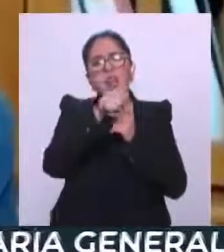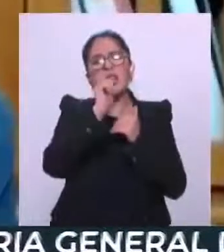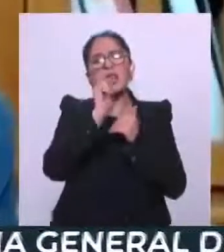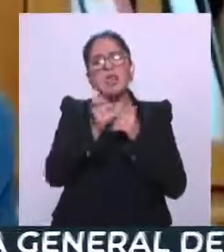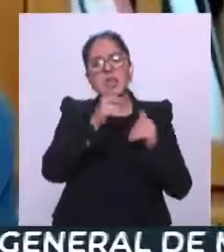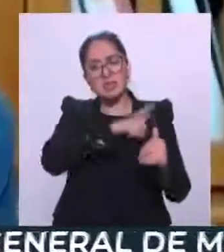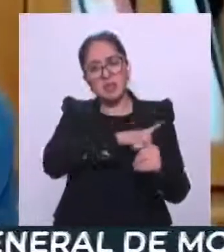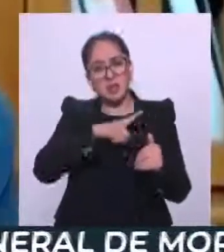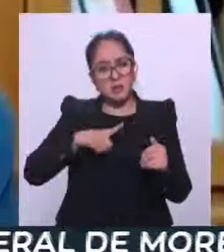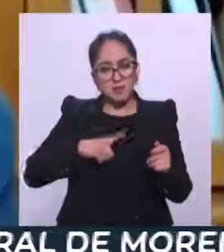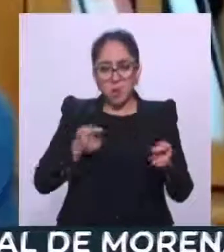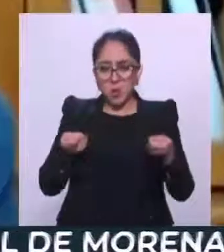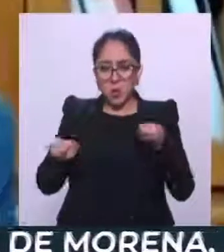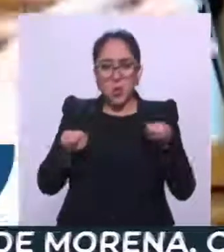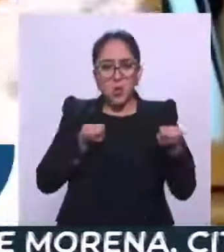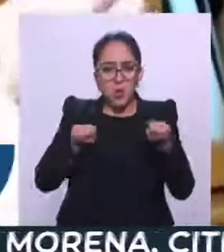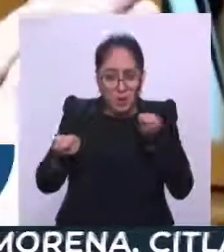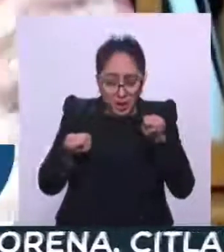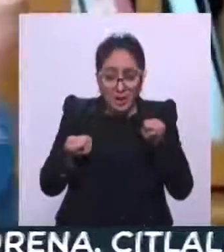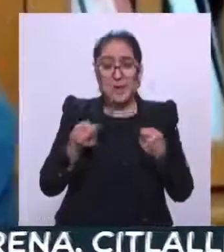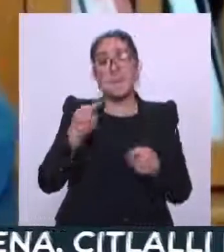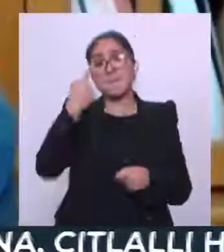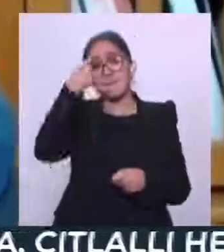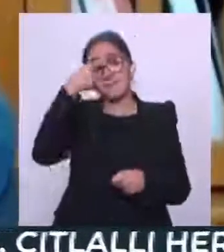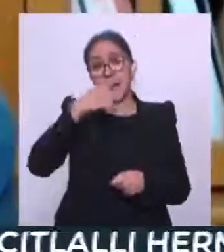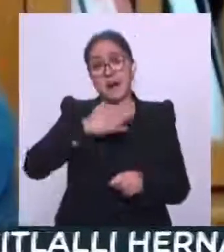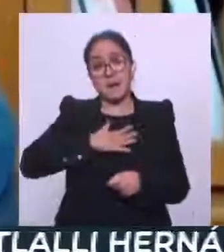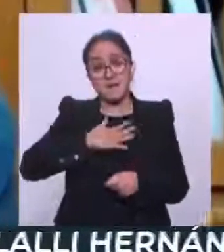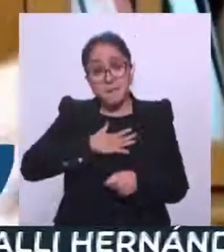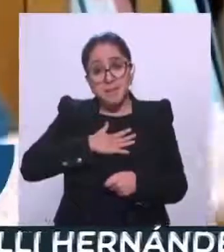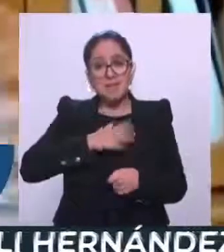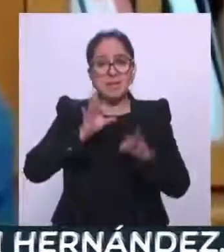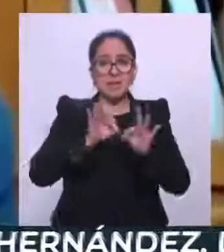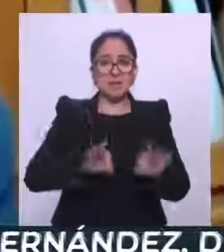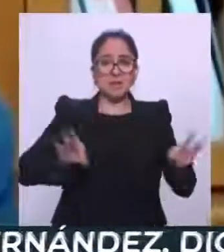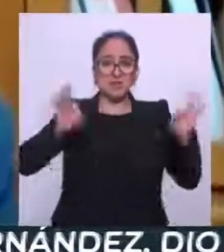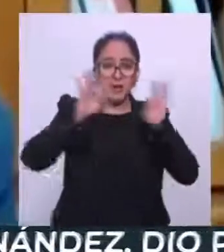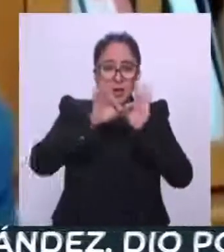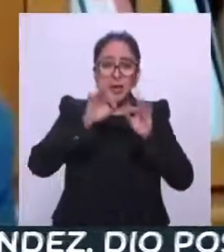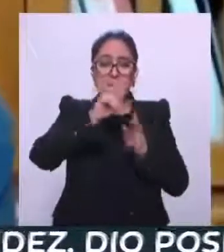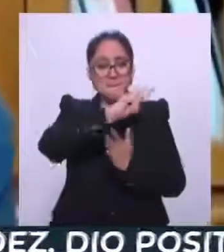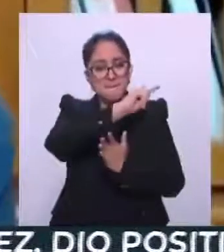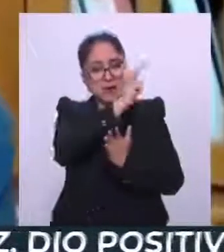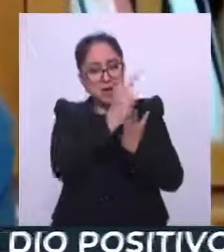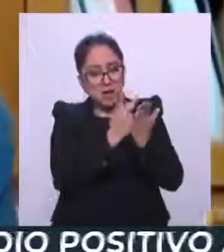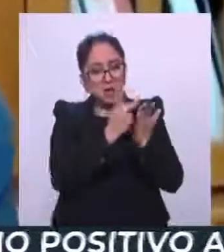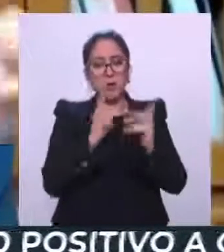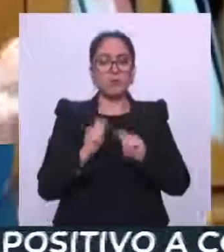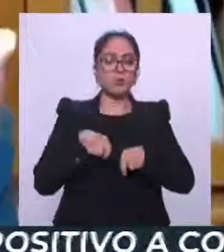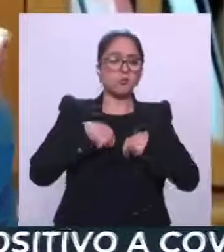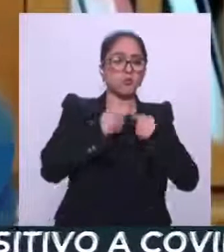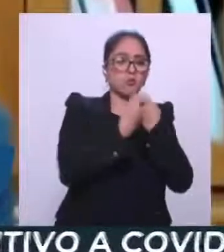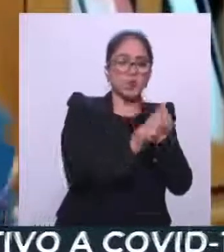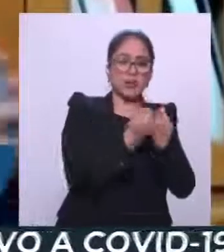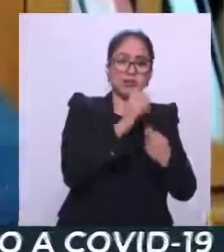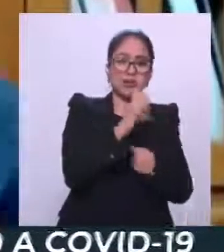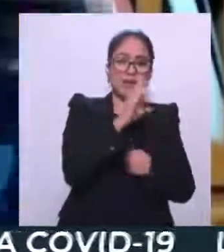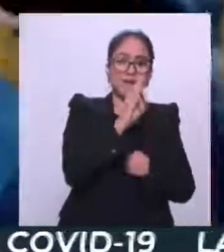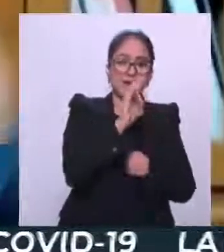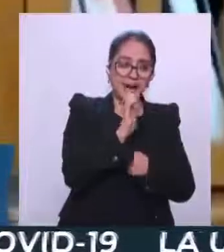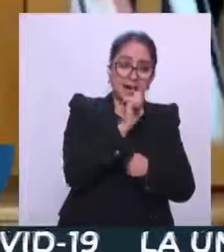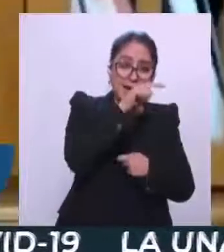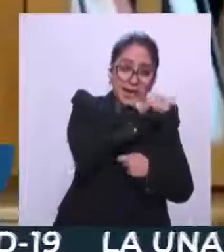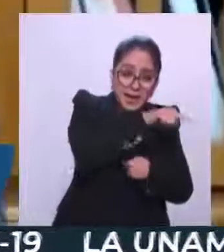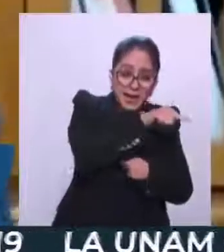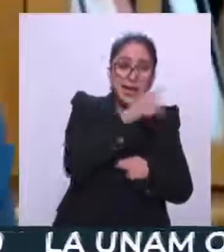controlado técnicamente. Por eso para mí me parece clave que planeación regrese a Comisión Federal de Electricidad para que se haga cargo de